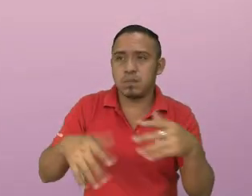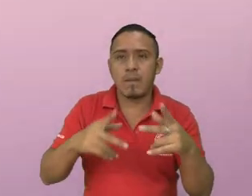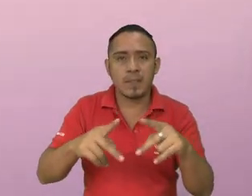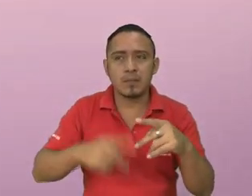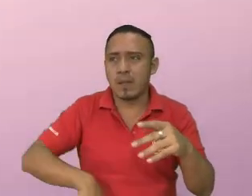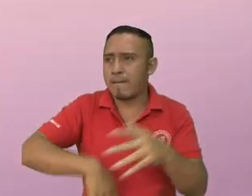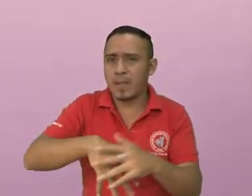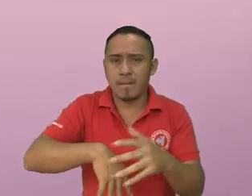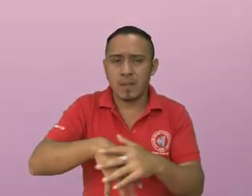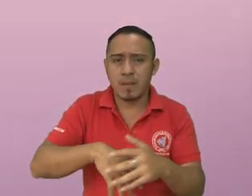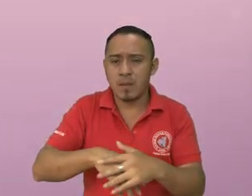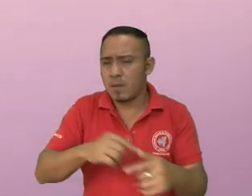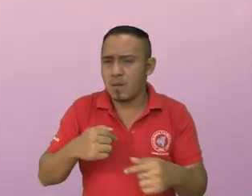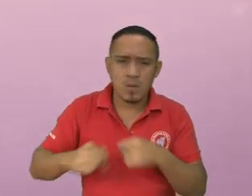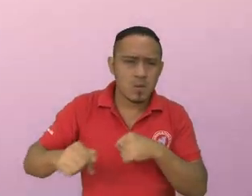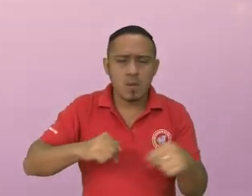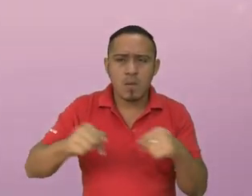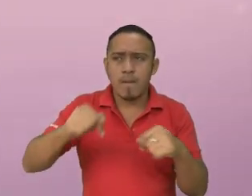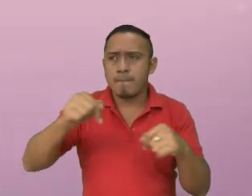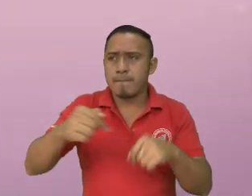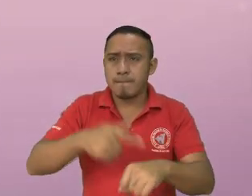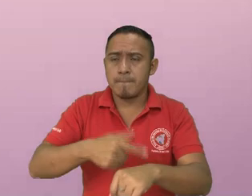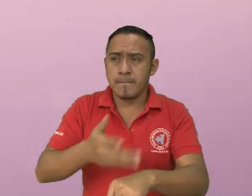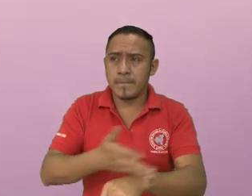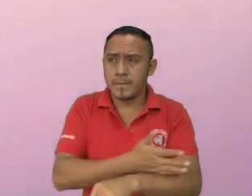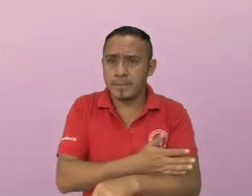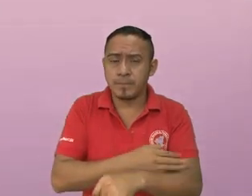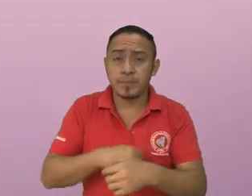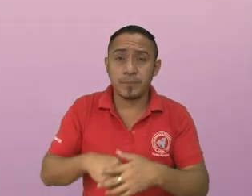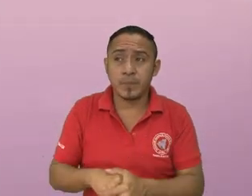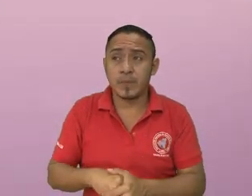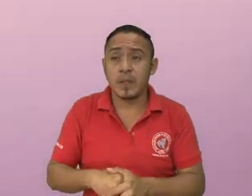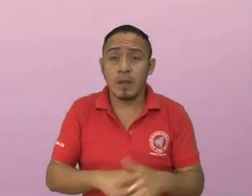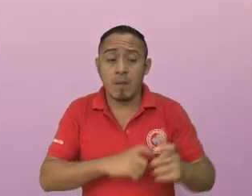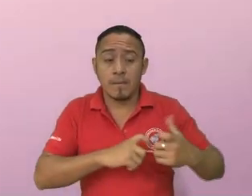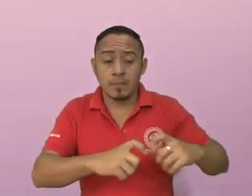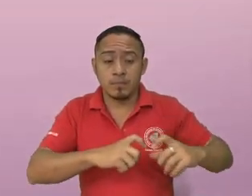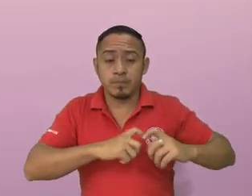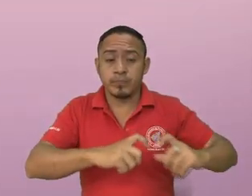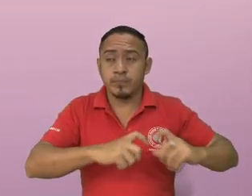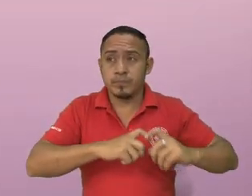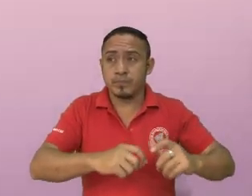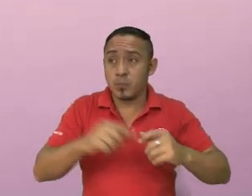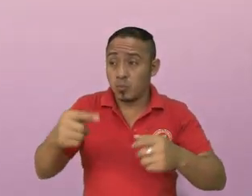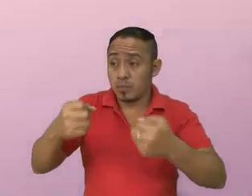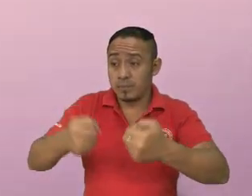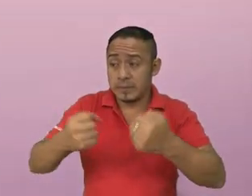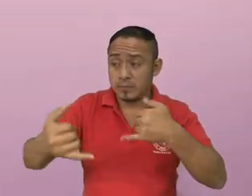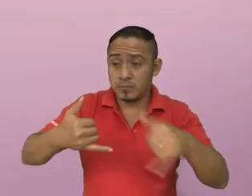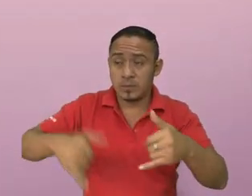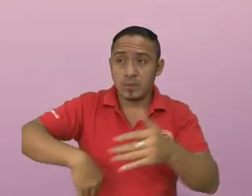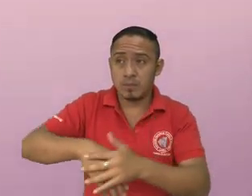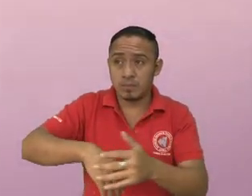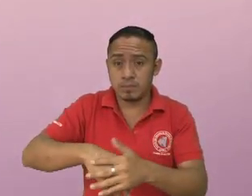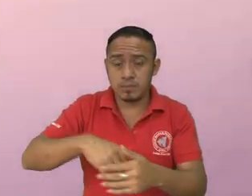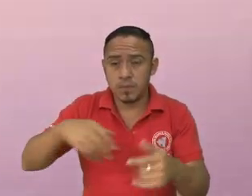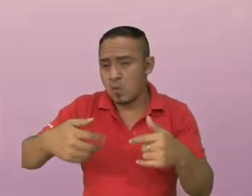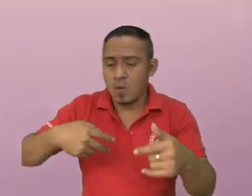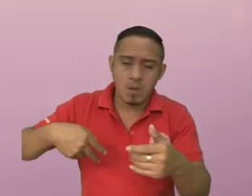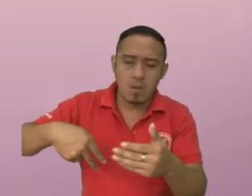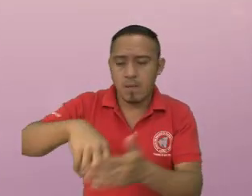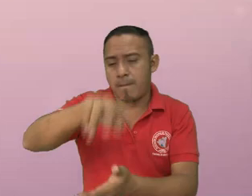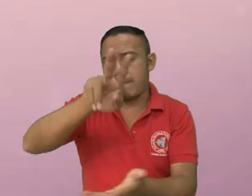futbolistas, mirábamos una imagen de antes, previo a la que está latiendo ahorita el corazón de un jugador tirado en el suelo de